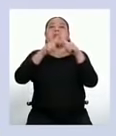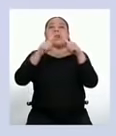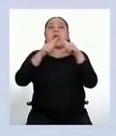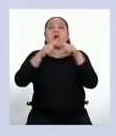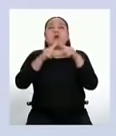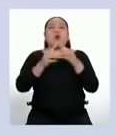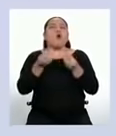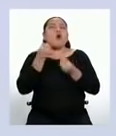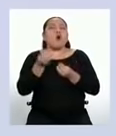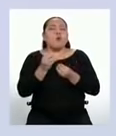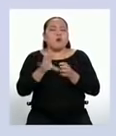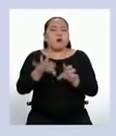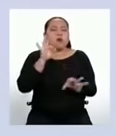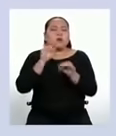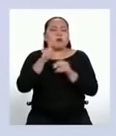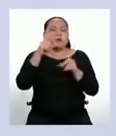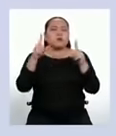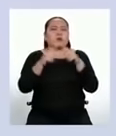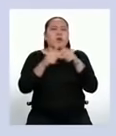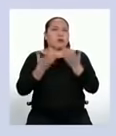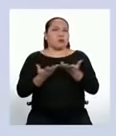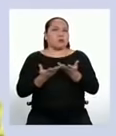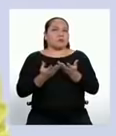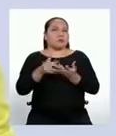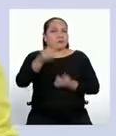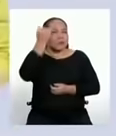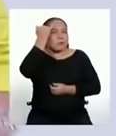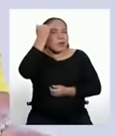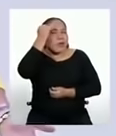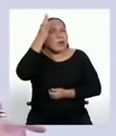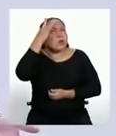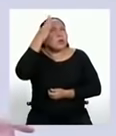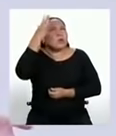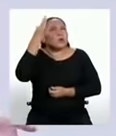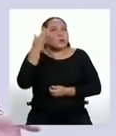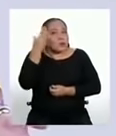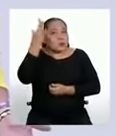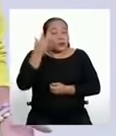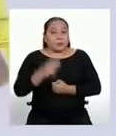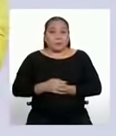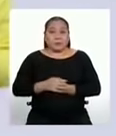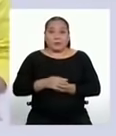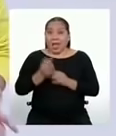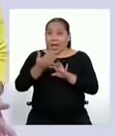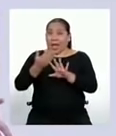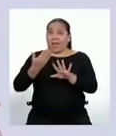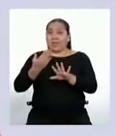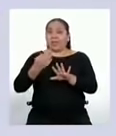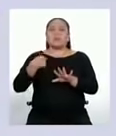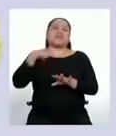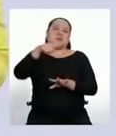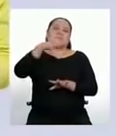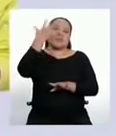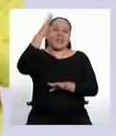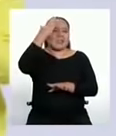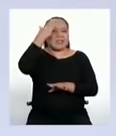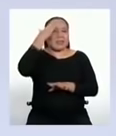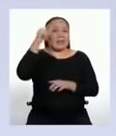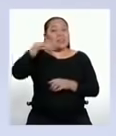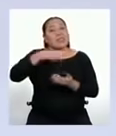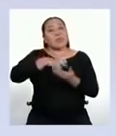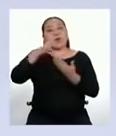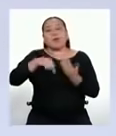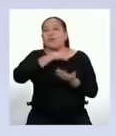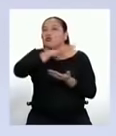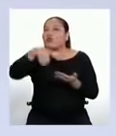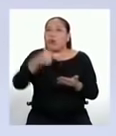hablar de la existencia de un triángulo? Bueno, usa tu imaginación. Antes de empezar quiero decirte algo, tú ya sabes la rutina, así que en este programa todos